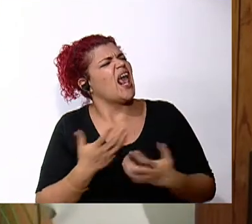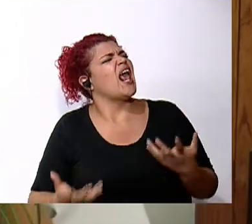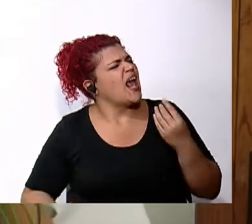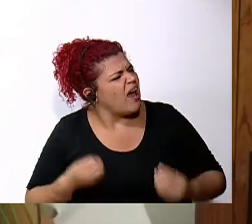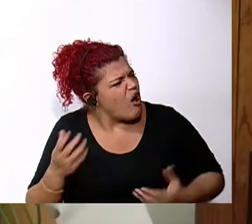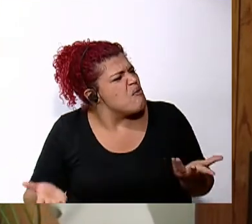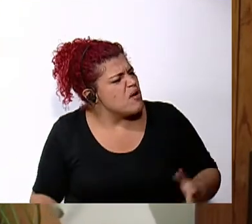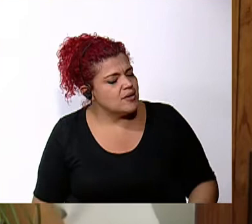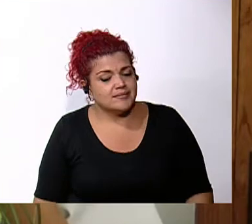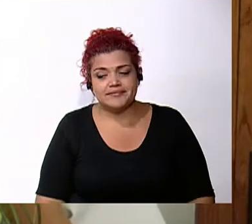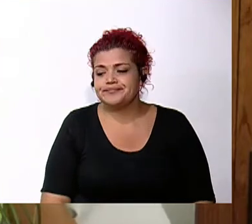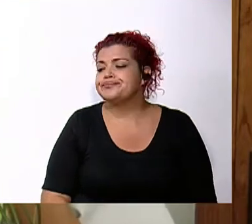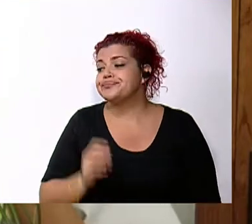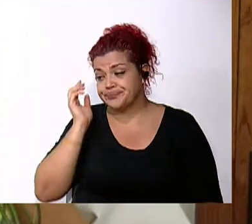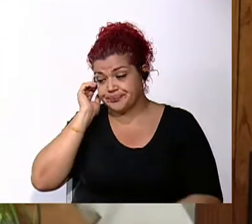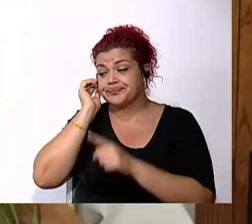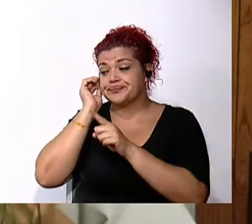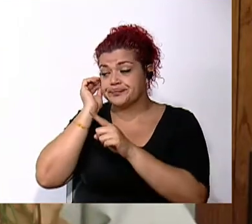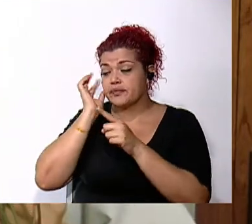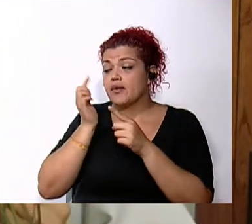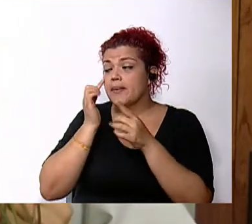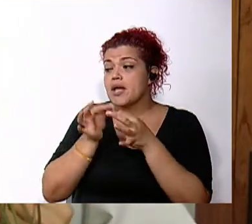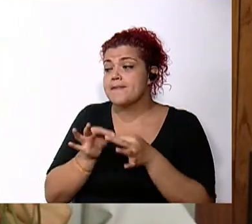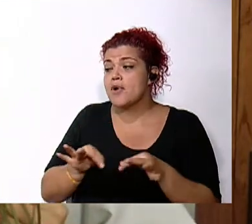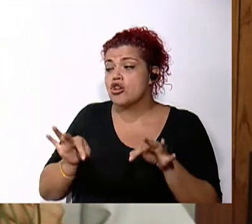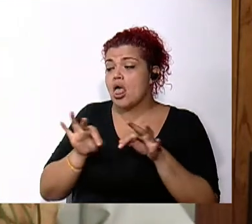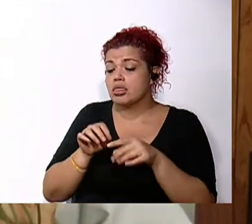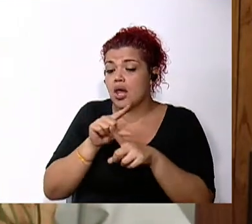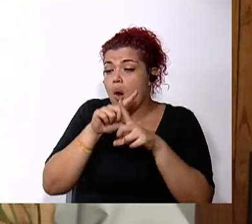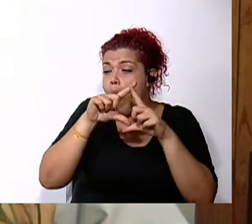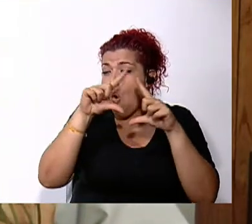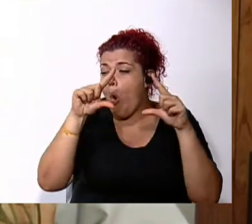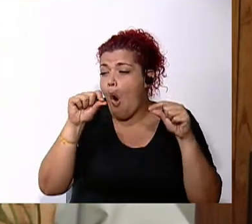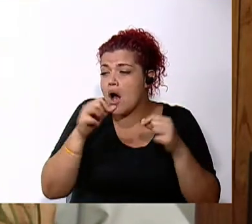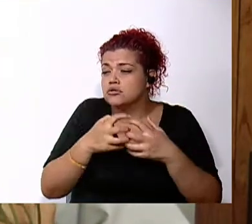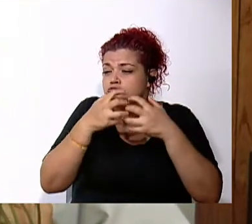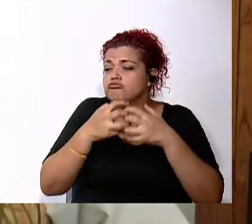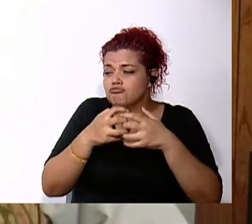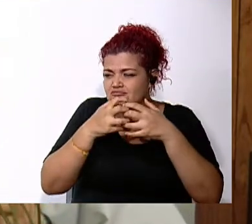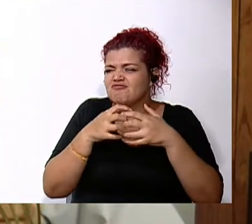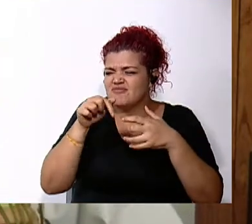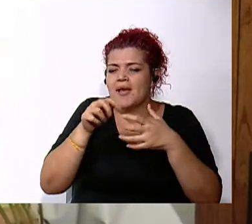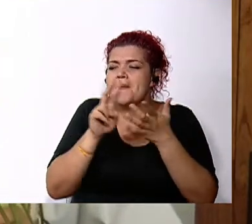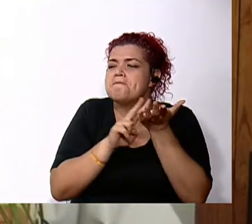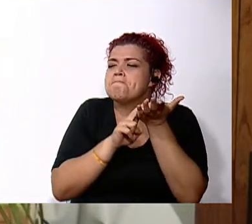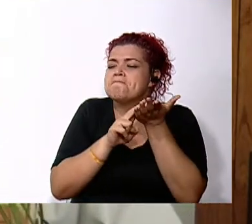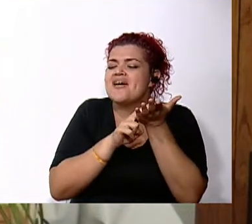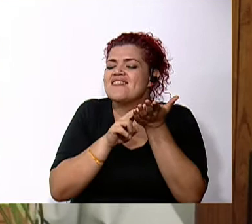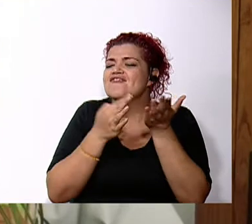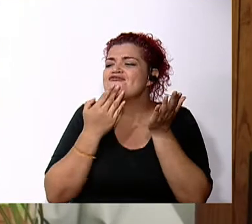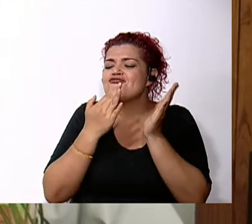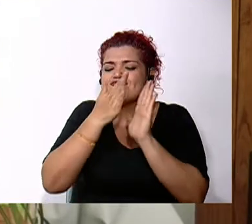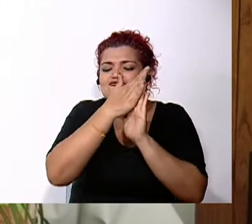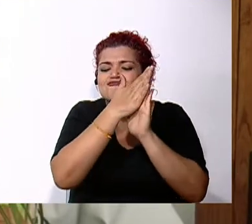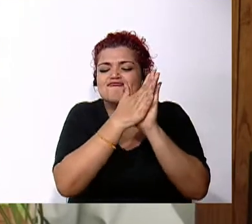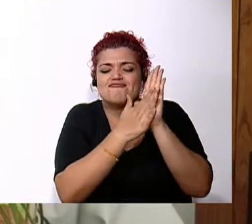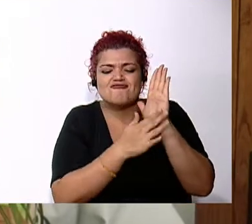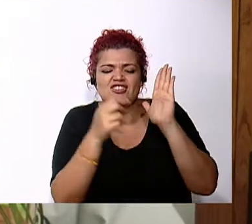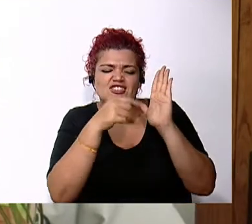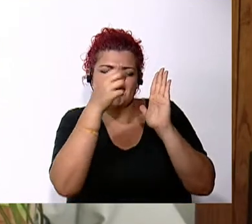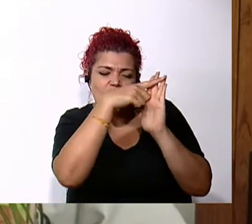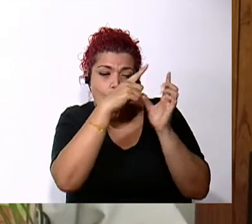proceso? La máquina más importante de las hojas, que es la clorofila. La clorofila es la maquinaria